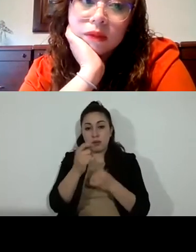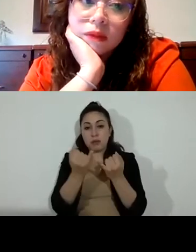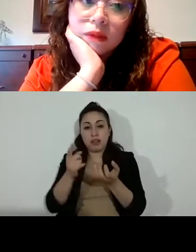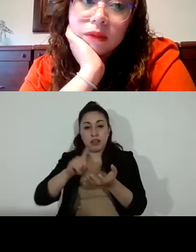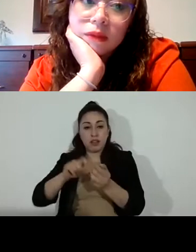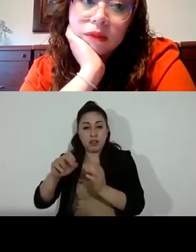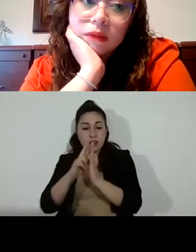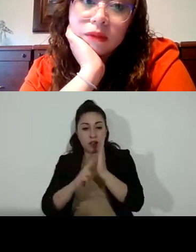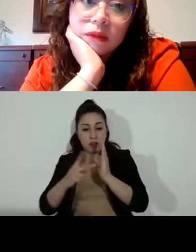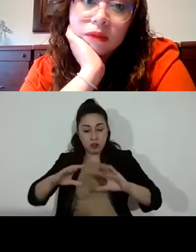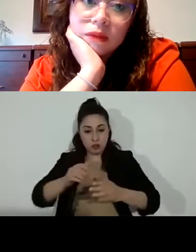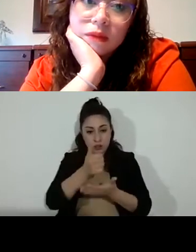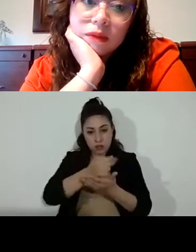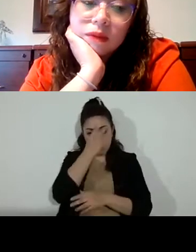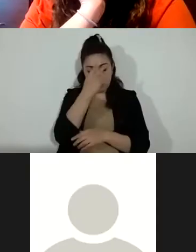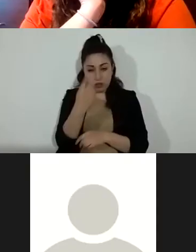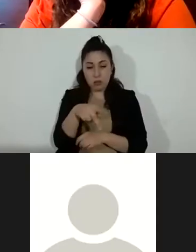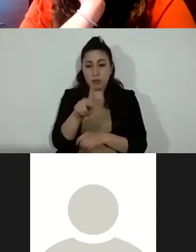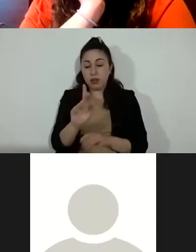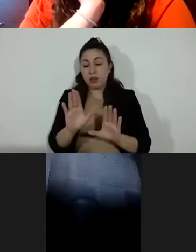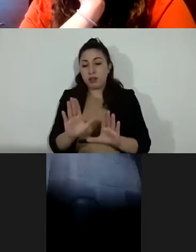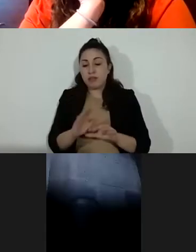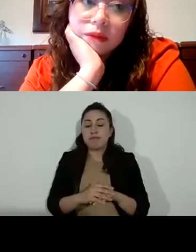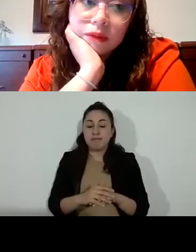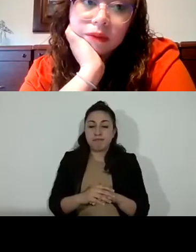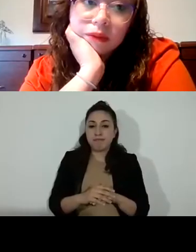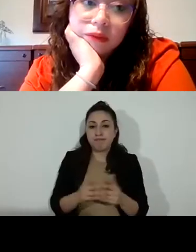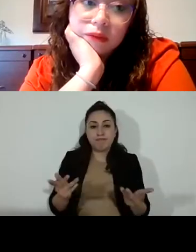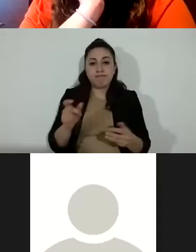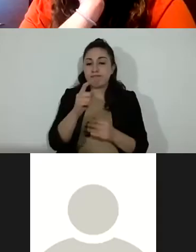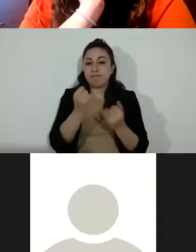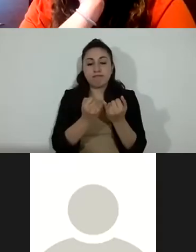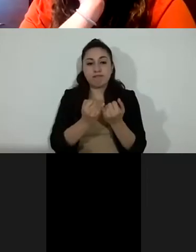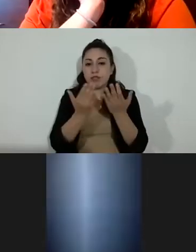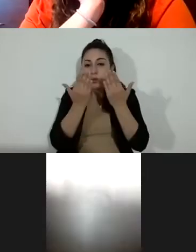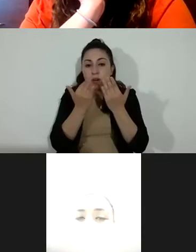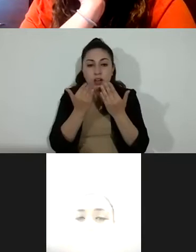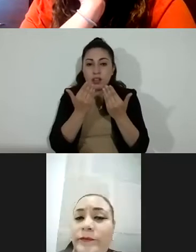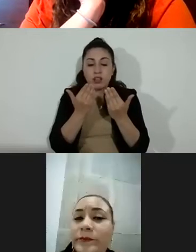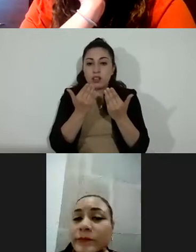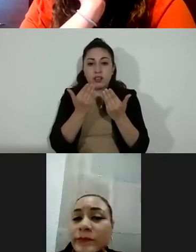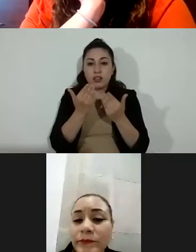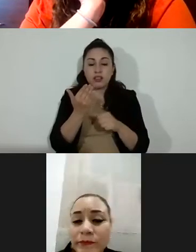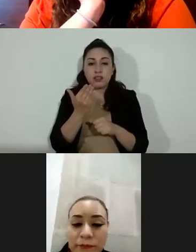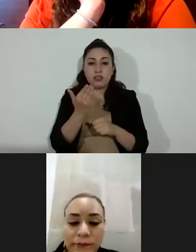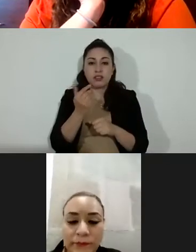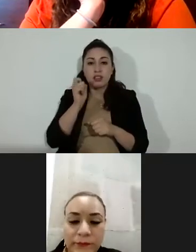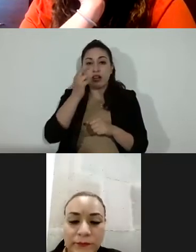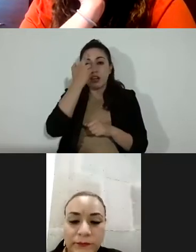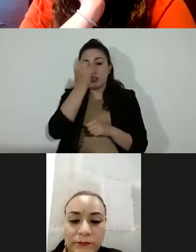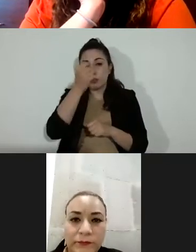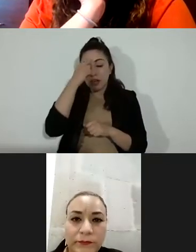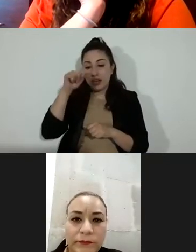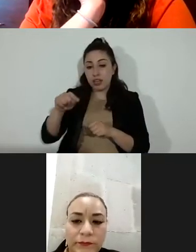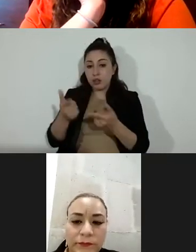del Congreso, pero por supuesto que no existe una limitación por parte del grupo parlamentario